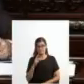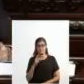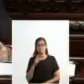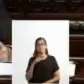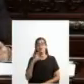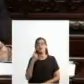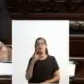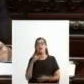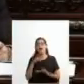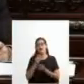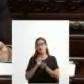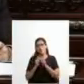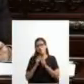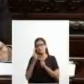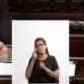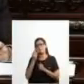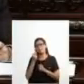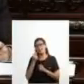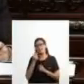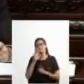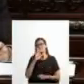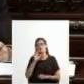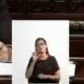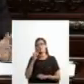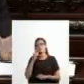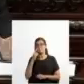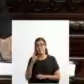agronegocio de plata 156 mil